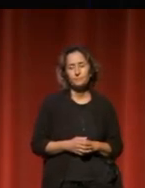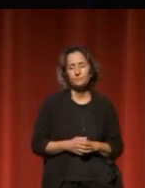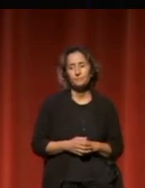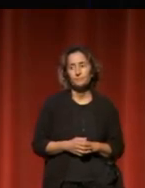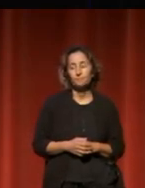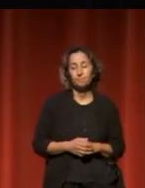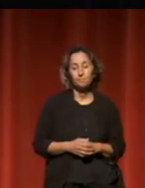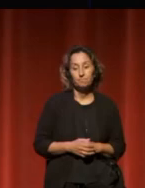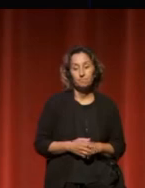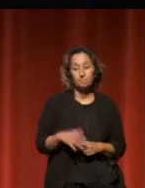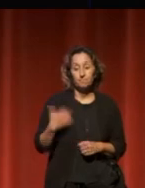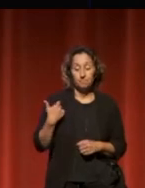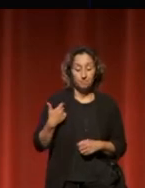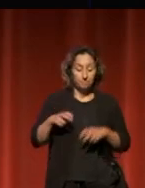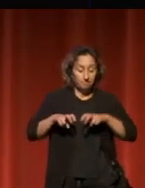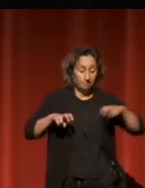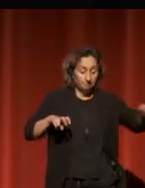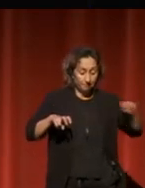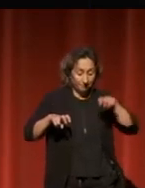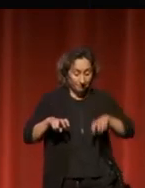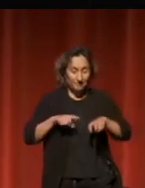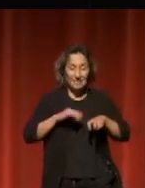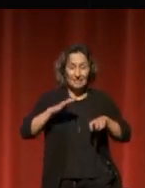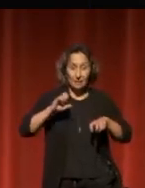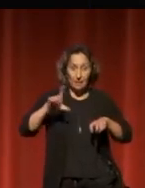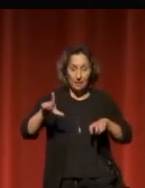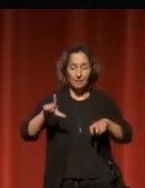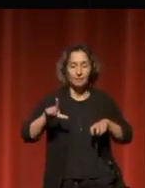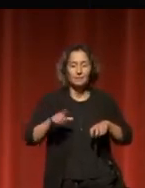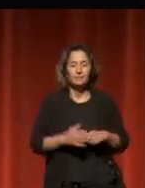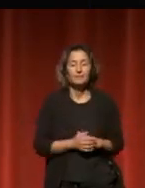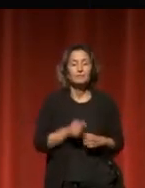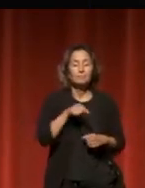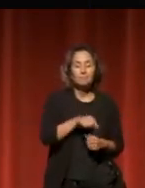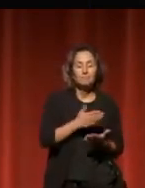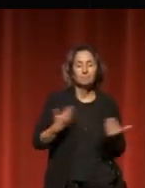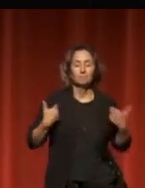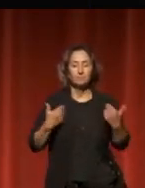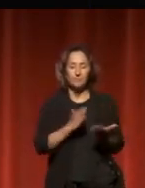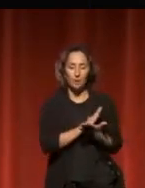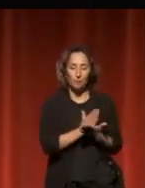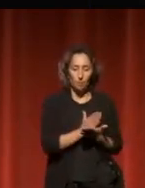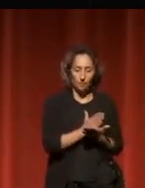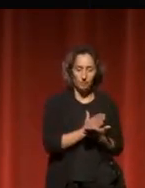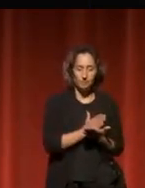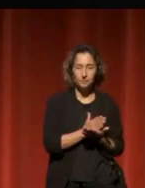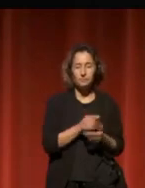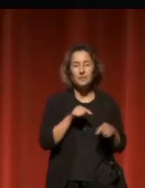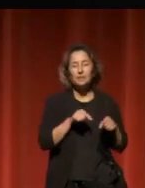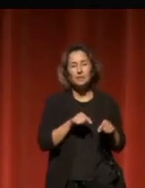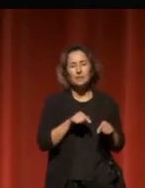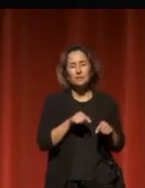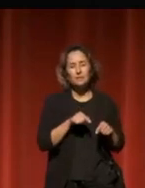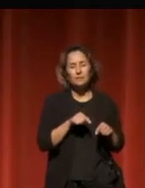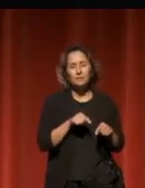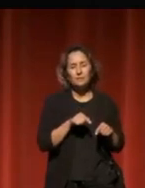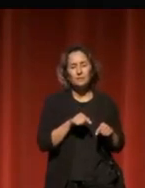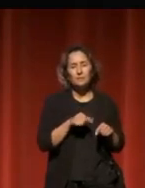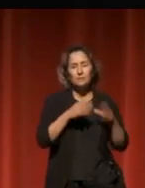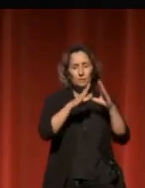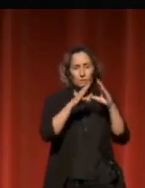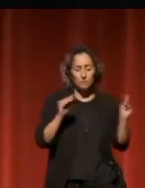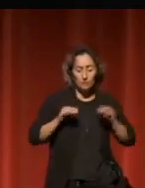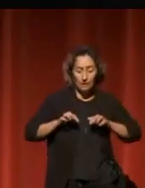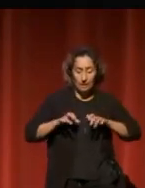Y en el centro de esta mesa, Isabel Moyano, que moderará. Ella pertenece al Cuerpo Facultativo